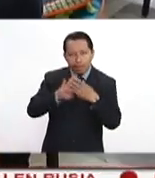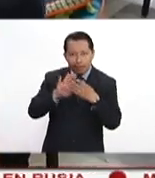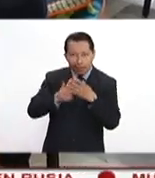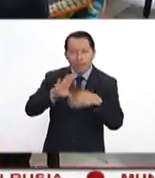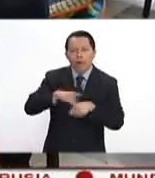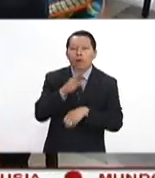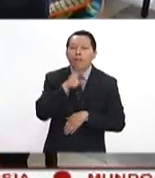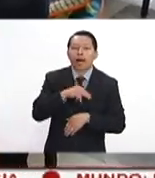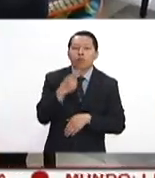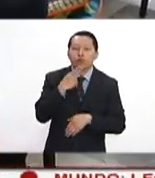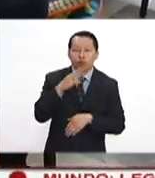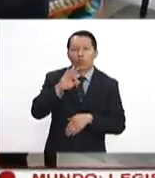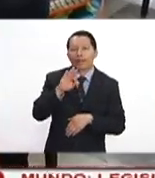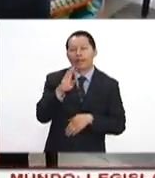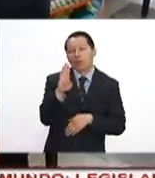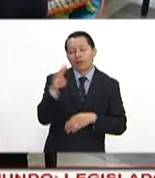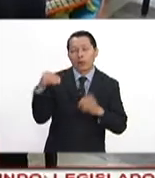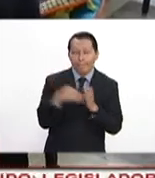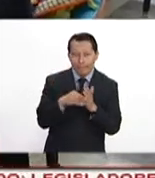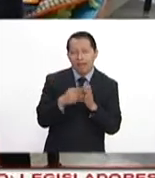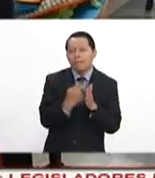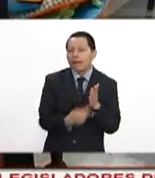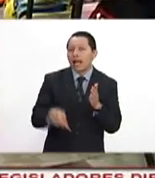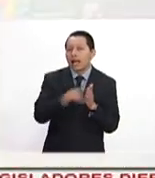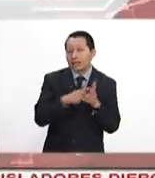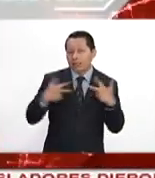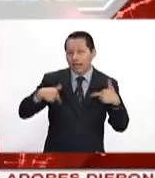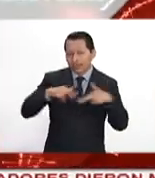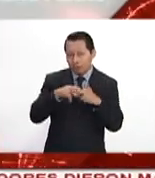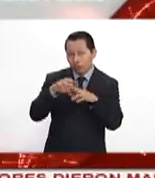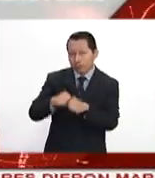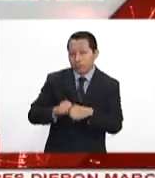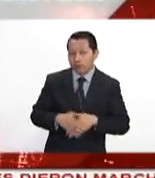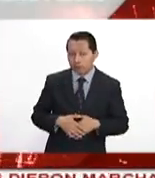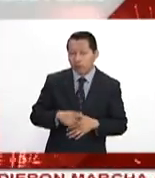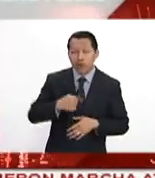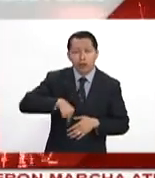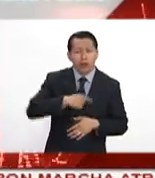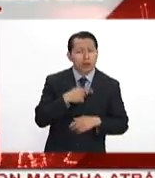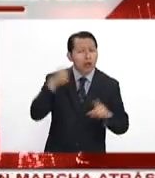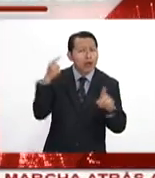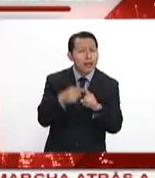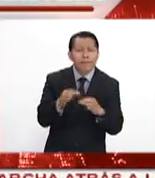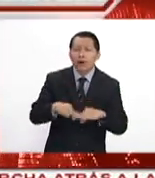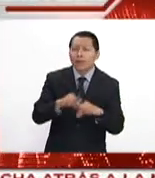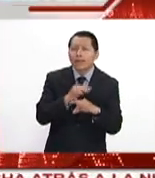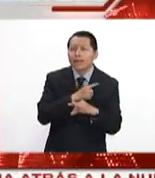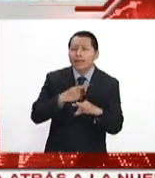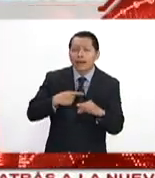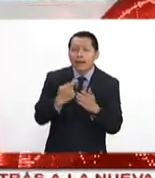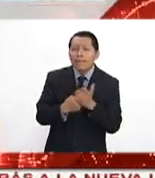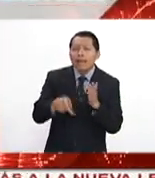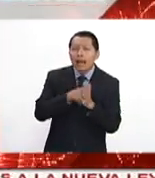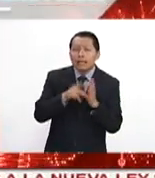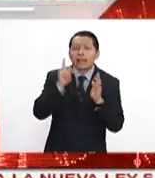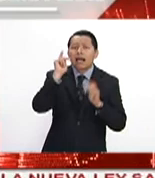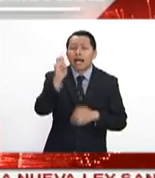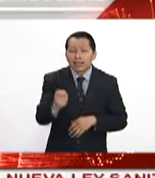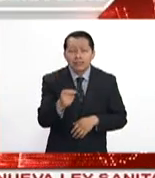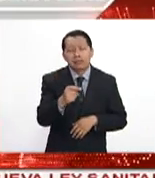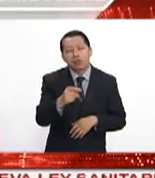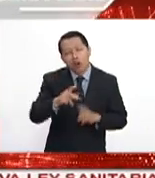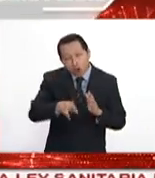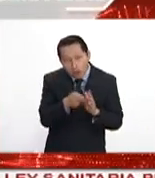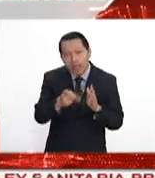por mal uso de 44,000 plazas de maestros recuperadas. Para nosotros la prioridad es que todas estas plazas